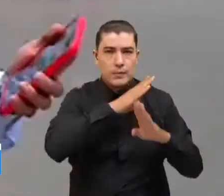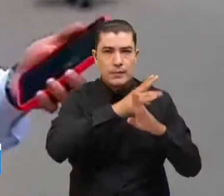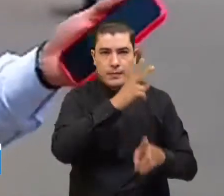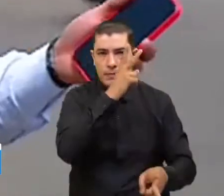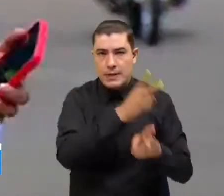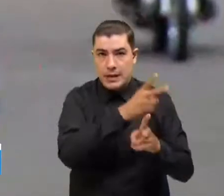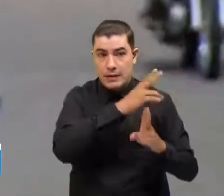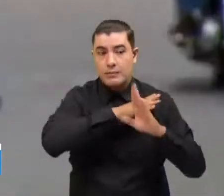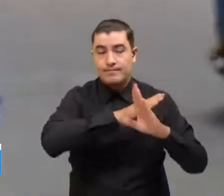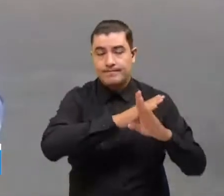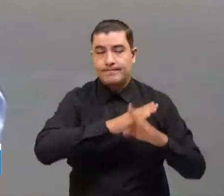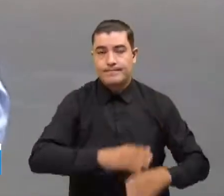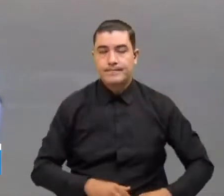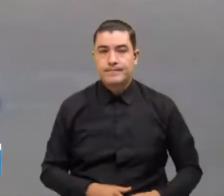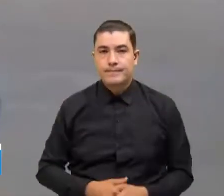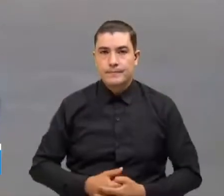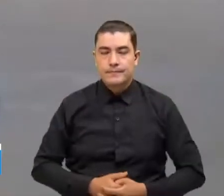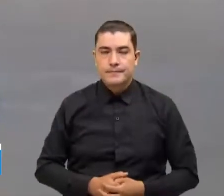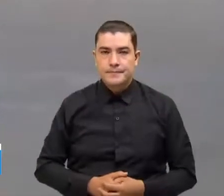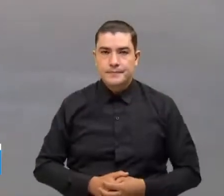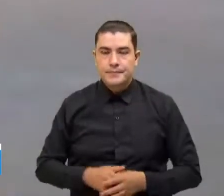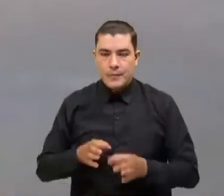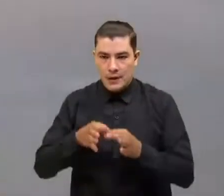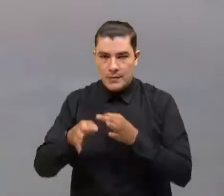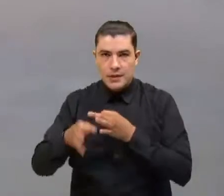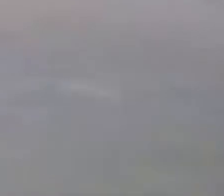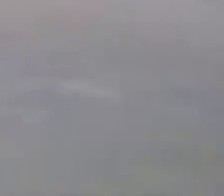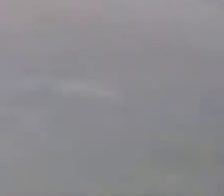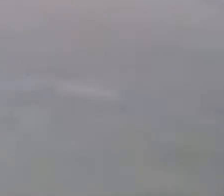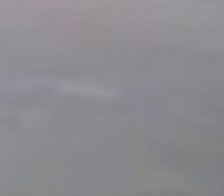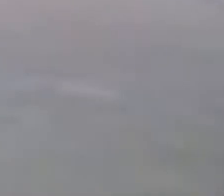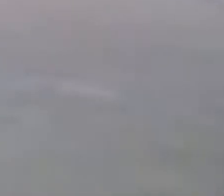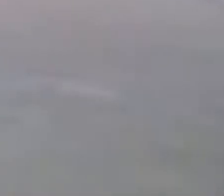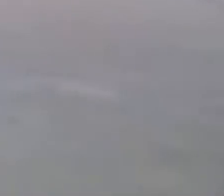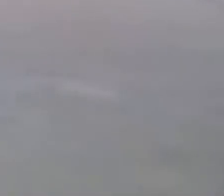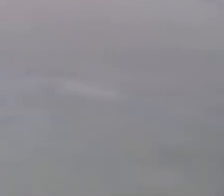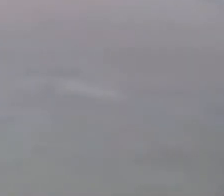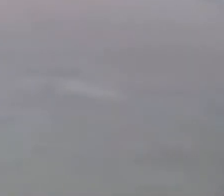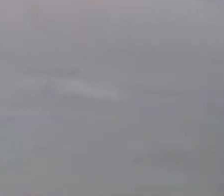cuando se realizan esas caravanas desde el municipio de los patios para oriente noticias richard piñones estamos en corto